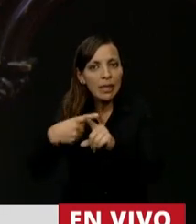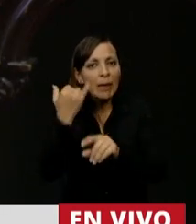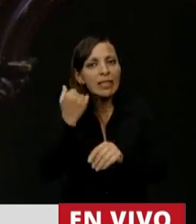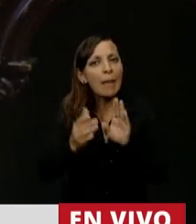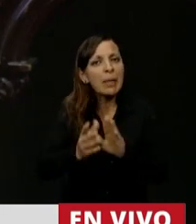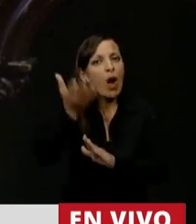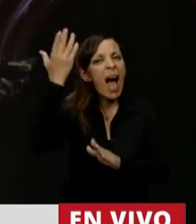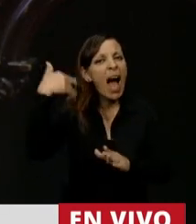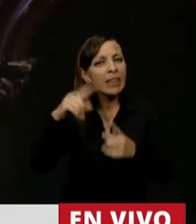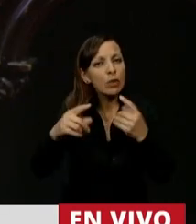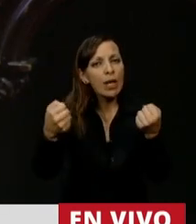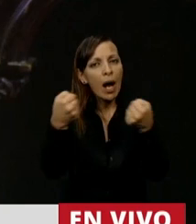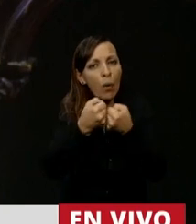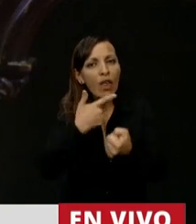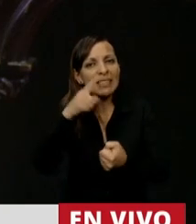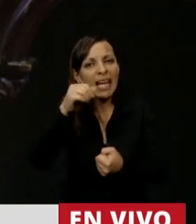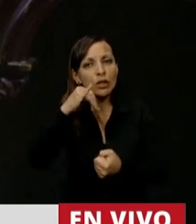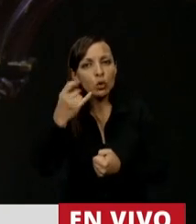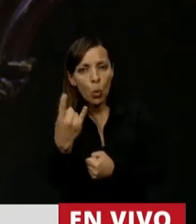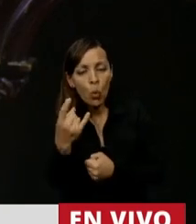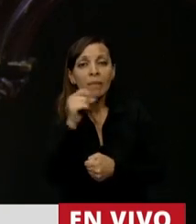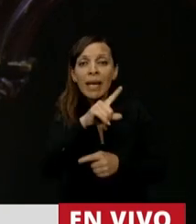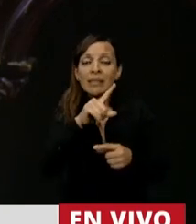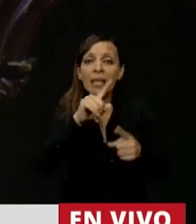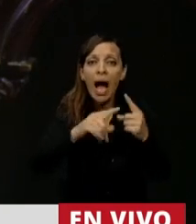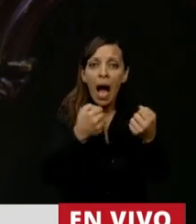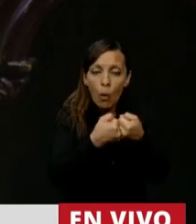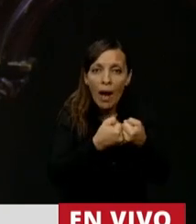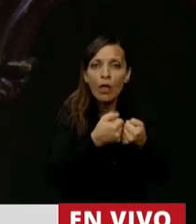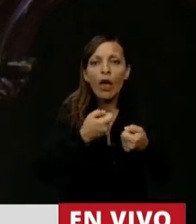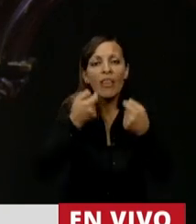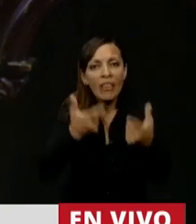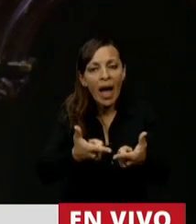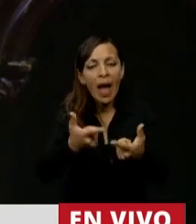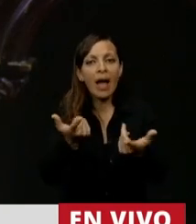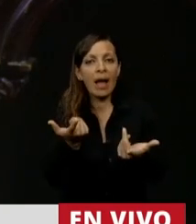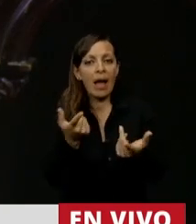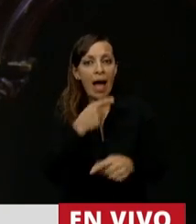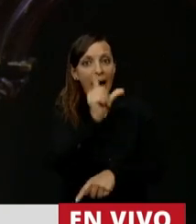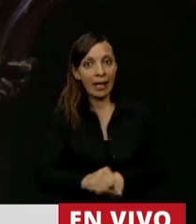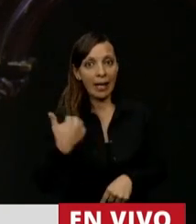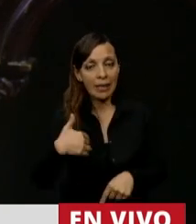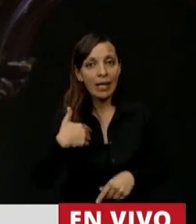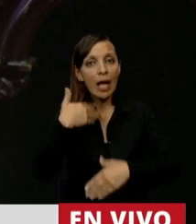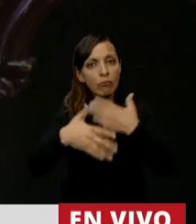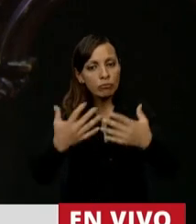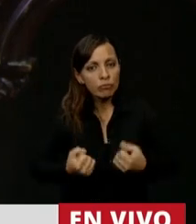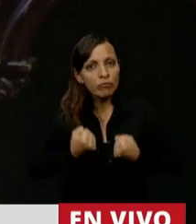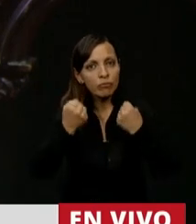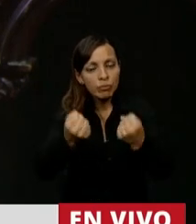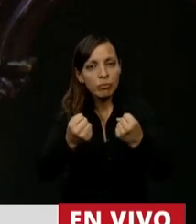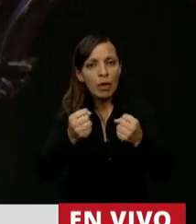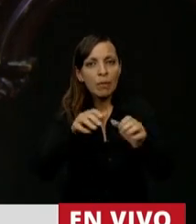el Acuerdo de Escazú. Un acuerdo que va a permitir que nuestro país refuerce y fortalezca todo su